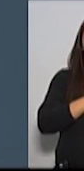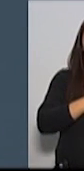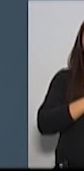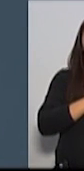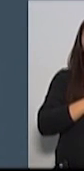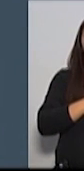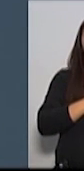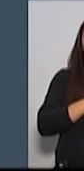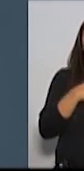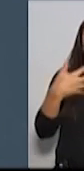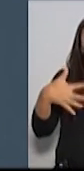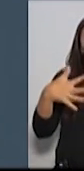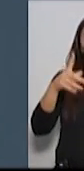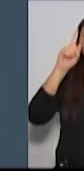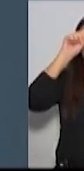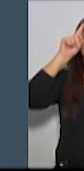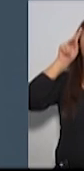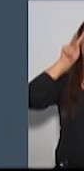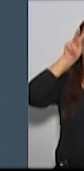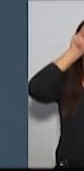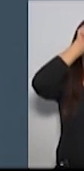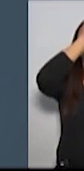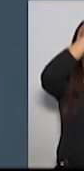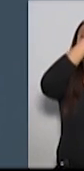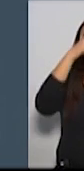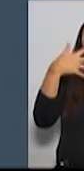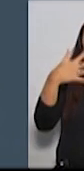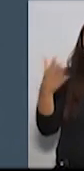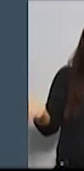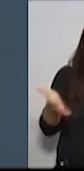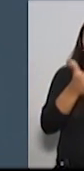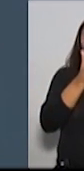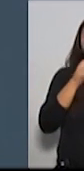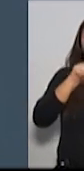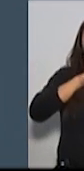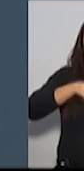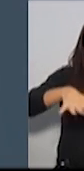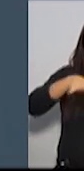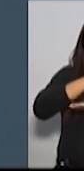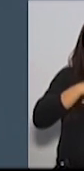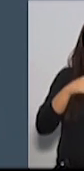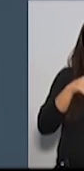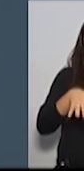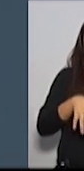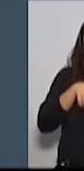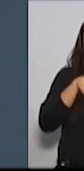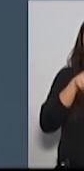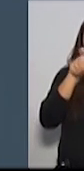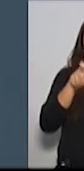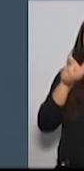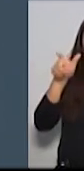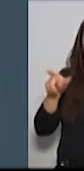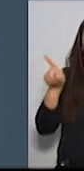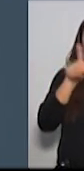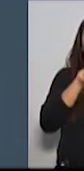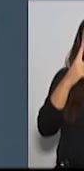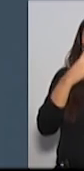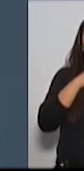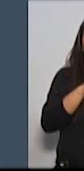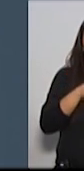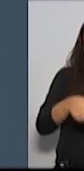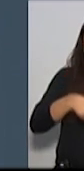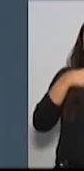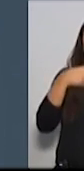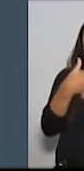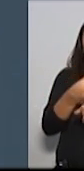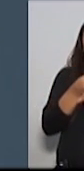ambiciosa que tiene el objetivo de marcar el camino para hacer que las ciudades y los asentamientos humanos sean más inclusivos y para